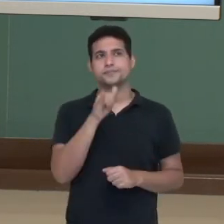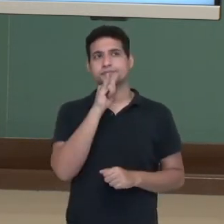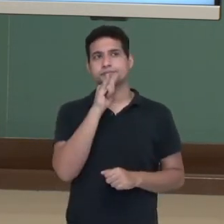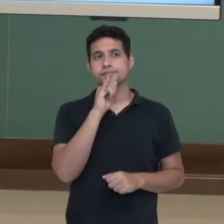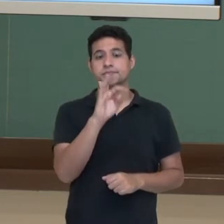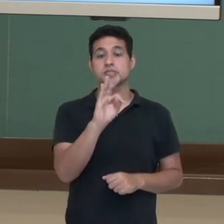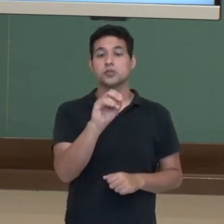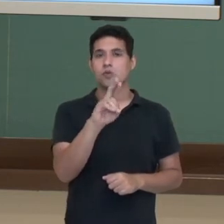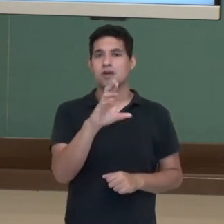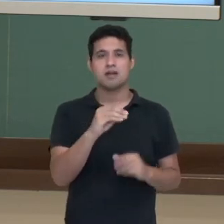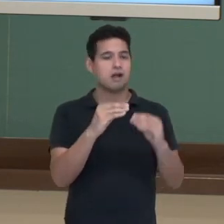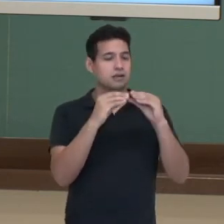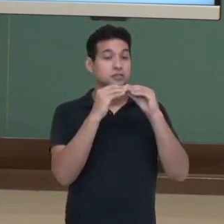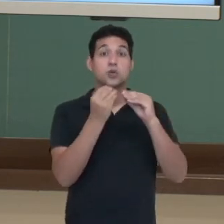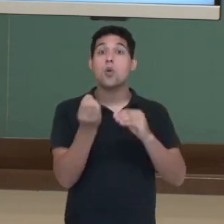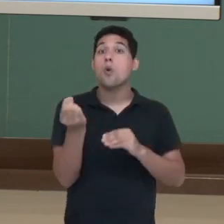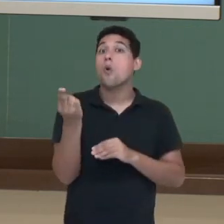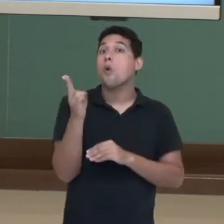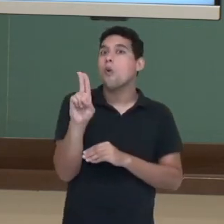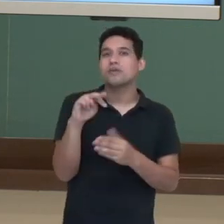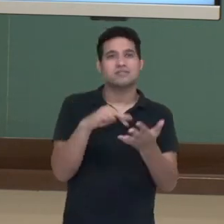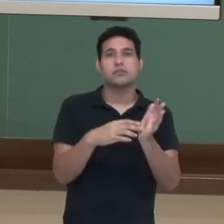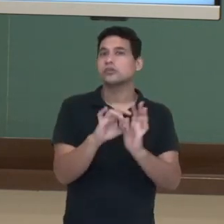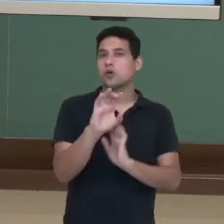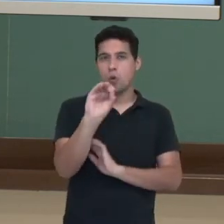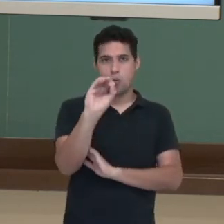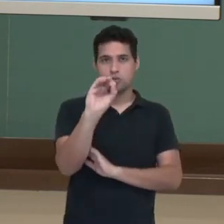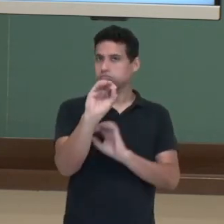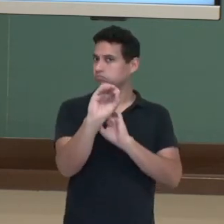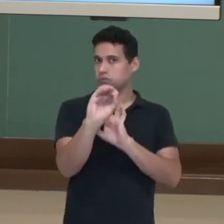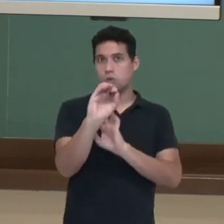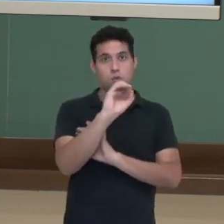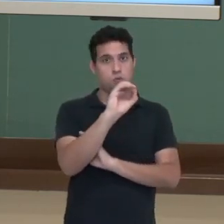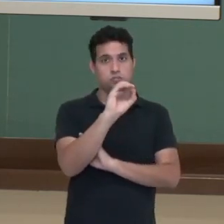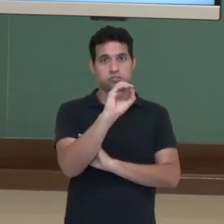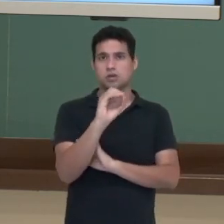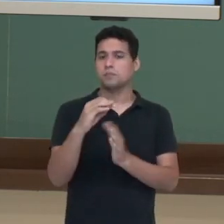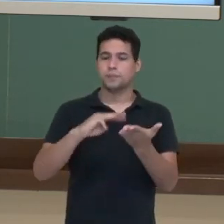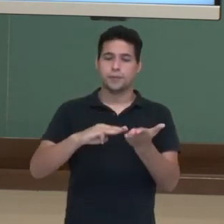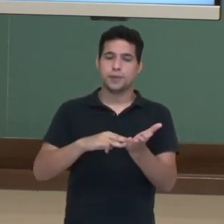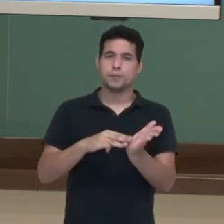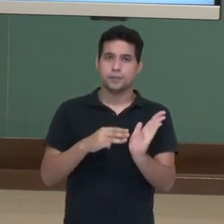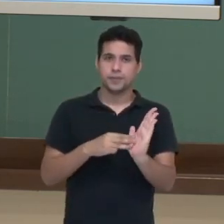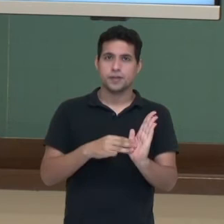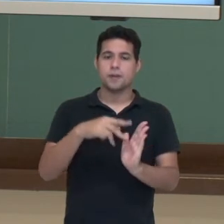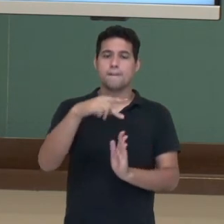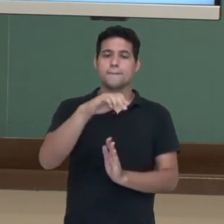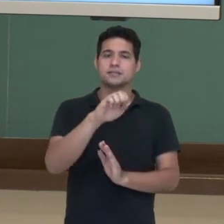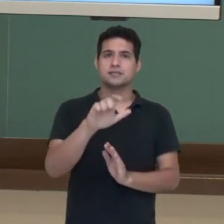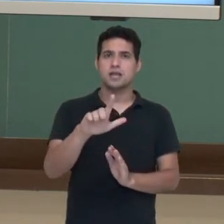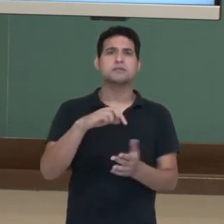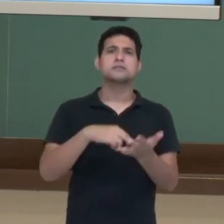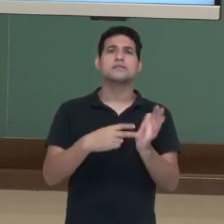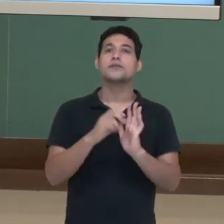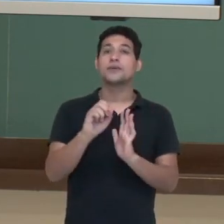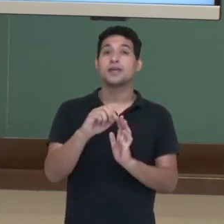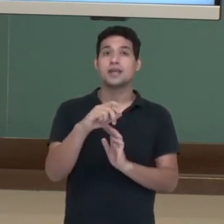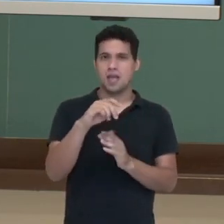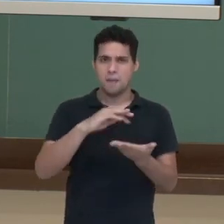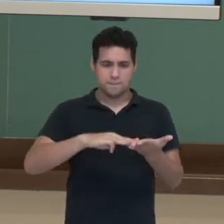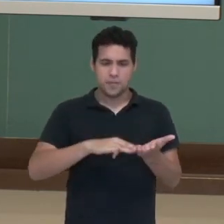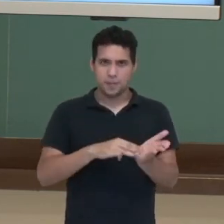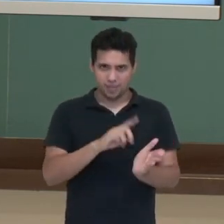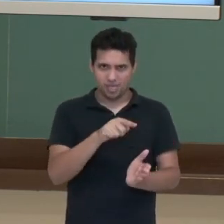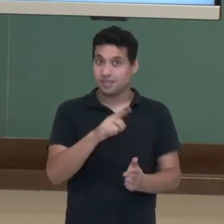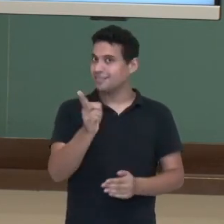ou pastel, é ou, tá? Lembrando que pastel é bolo. E o pero,